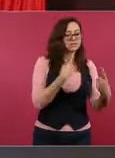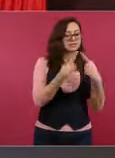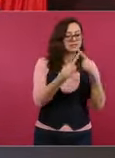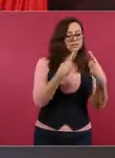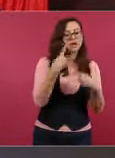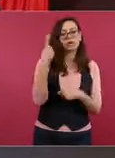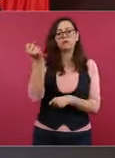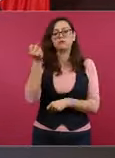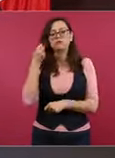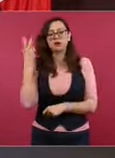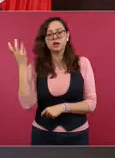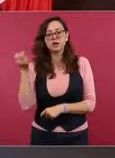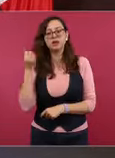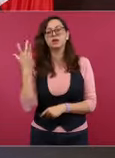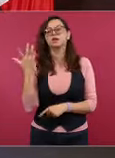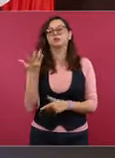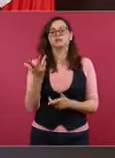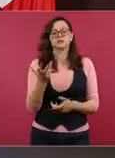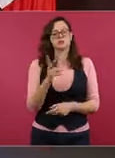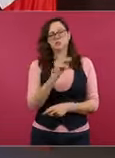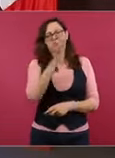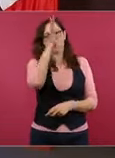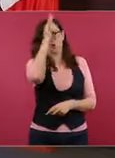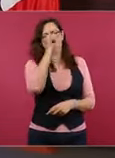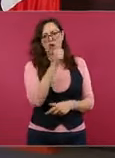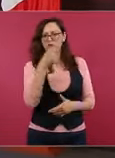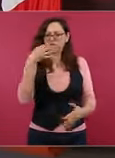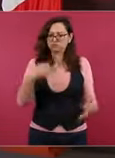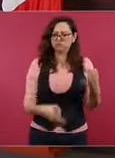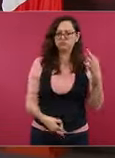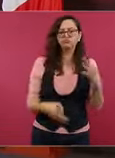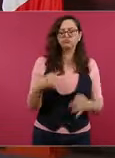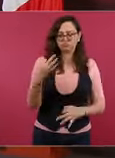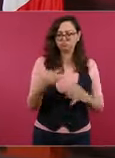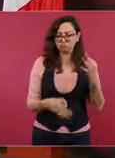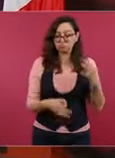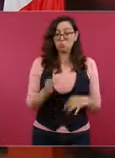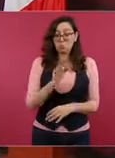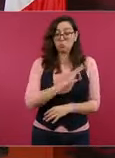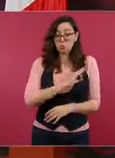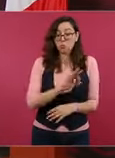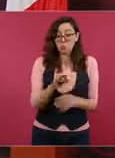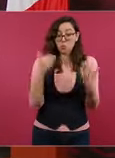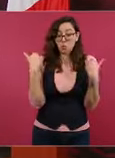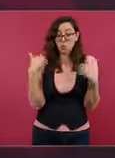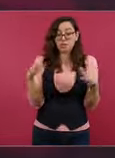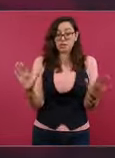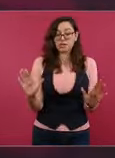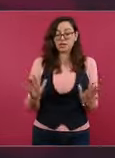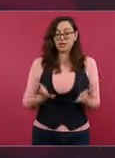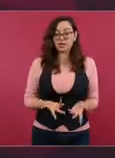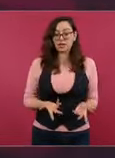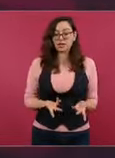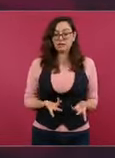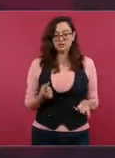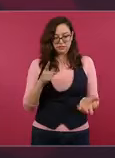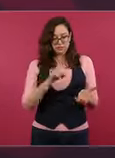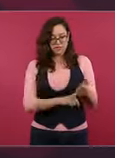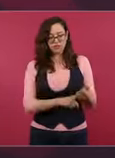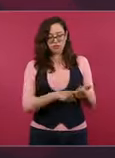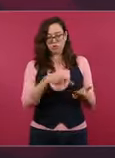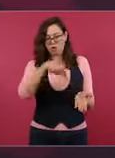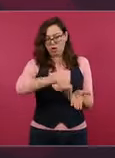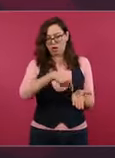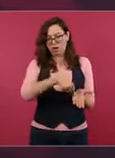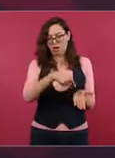en tribunales que se establecieron en el mismo tratado.